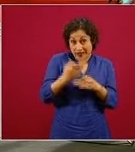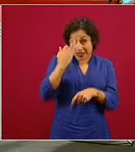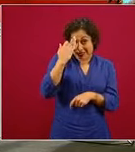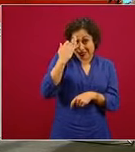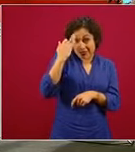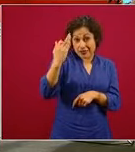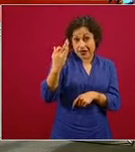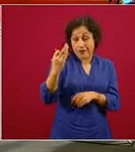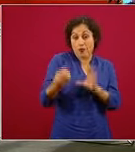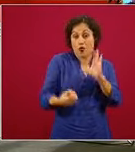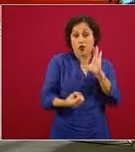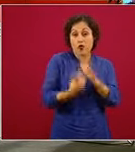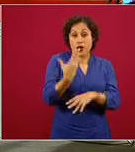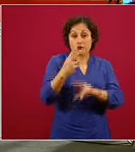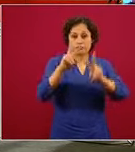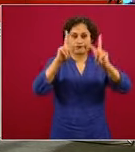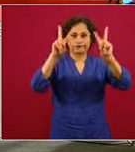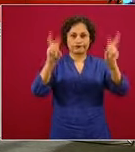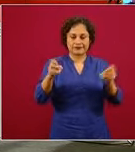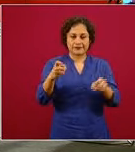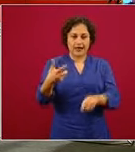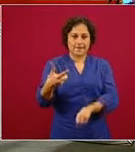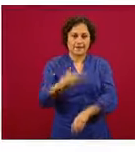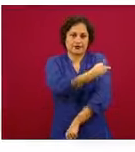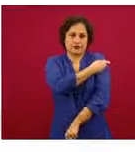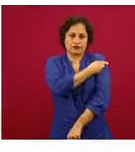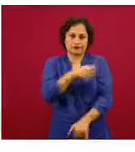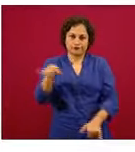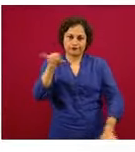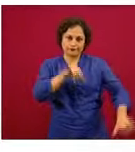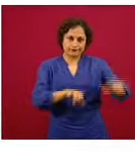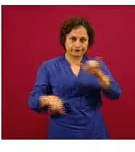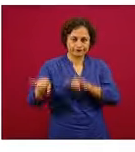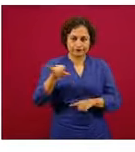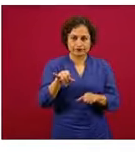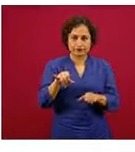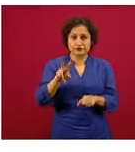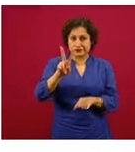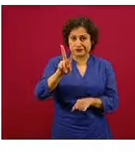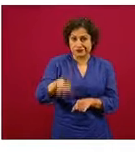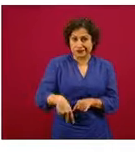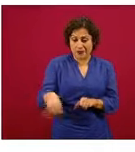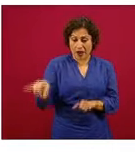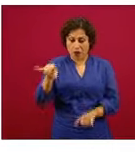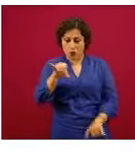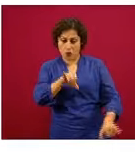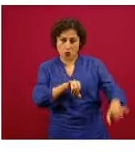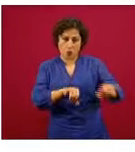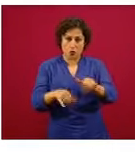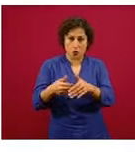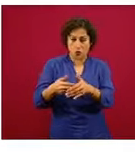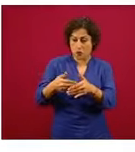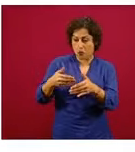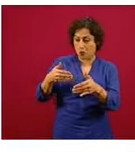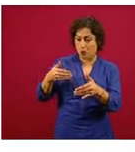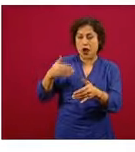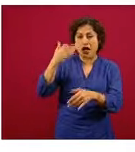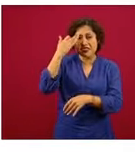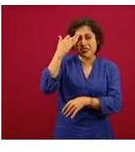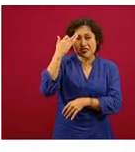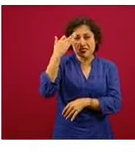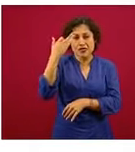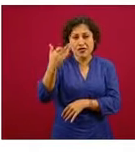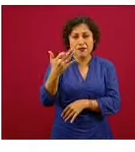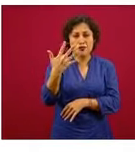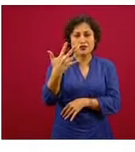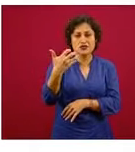vacunas. El desarrollo tradicional de ellas es un proceso largo que en general tarda hasta 5 o 6 años y